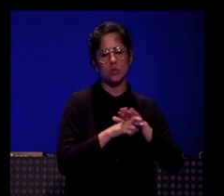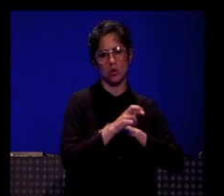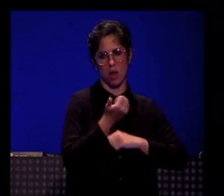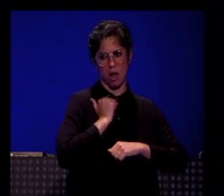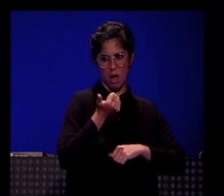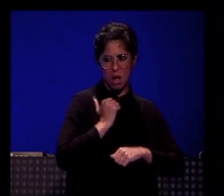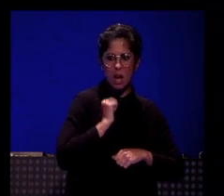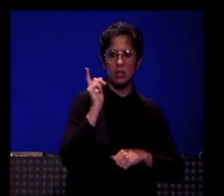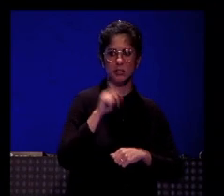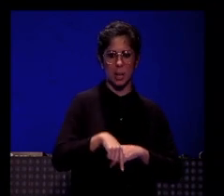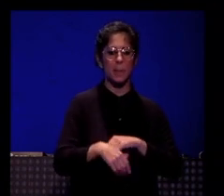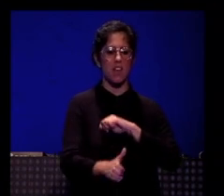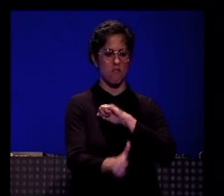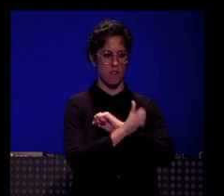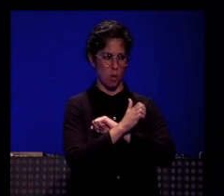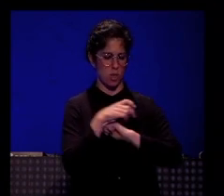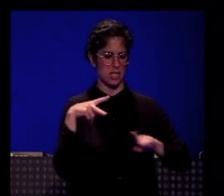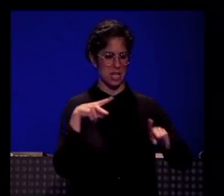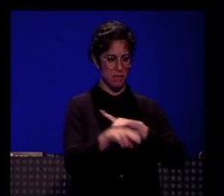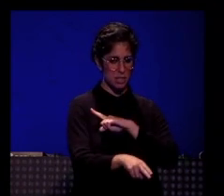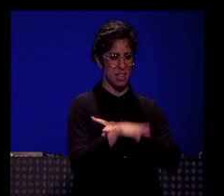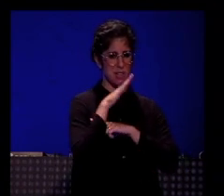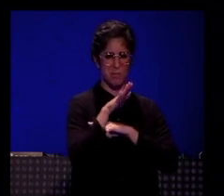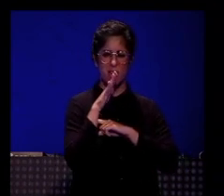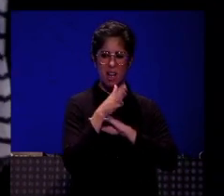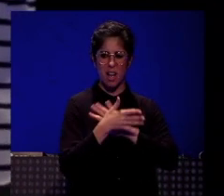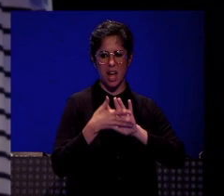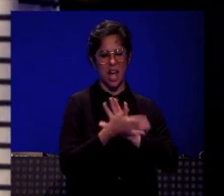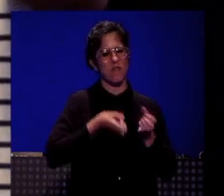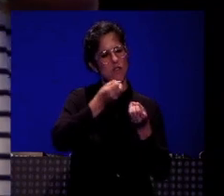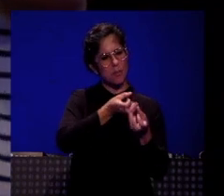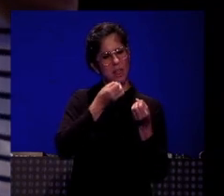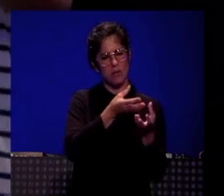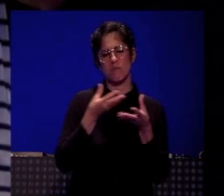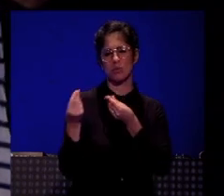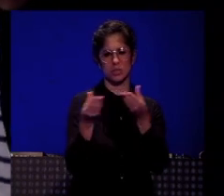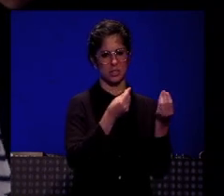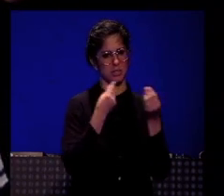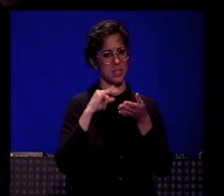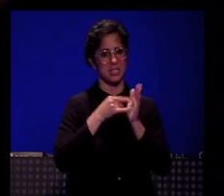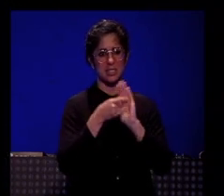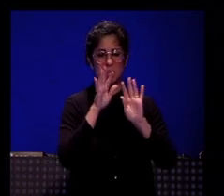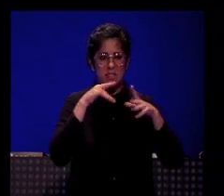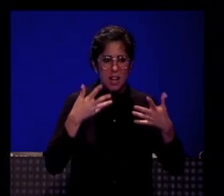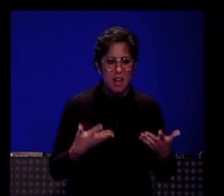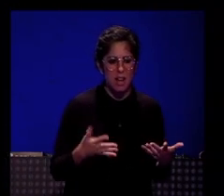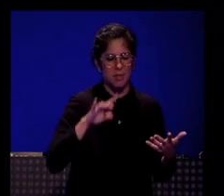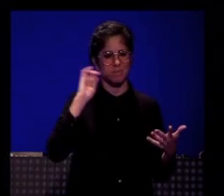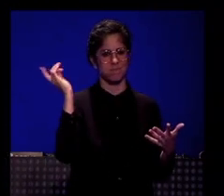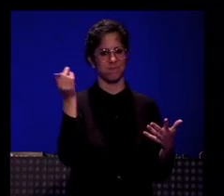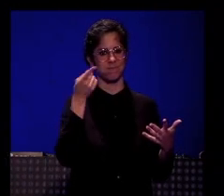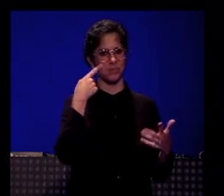hablado de la cantidad de información que hay hay muchísima información entonces los sistemas actuales nos ayudan a detectar posibles anomalías